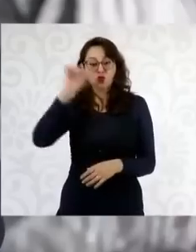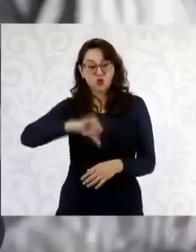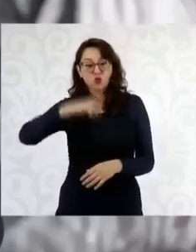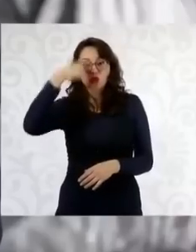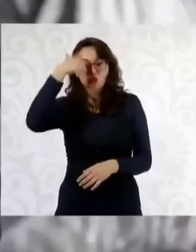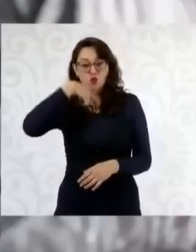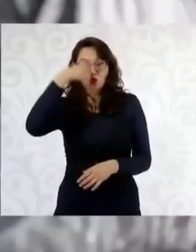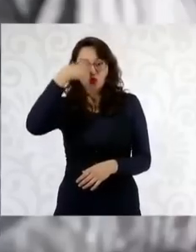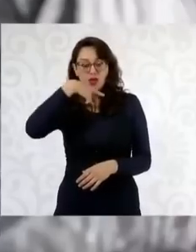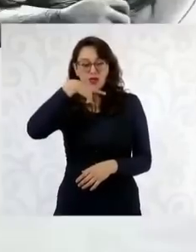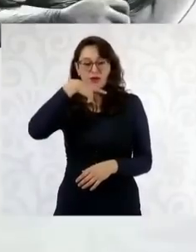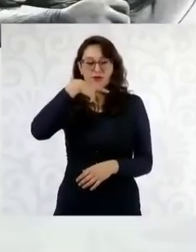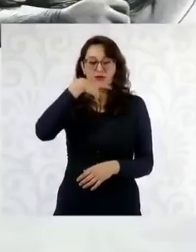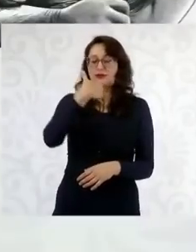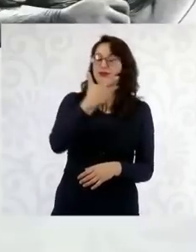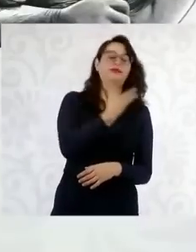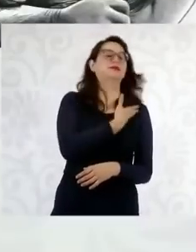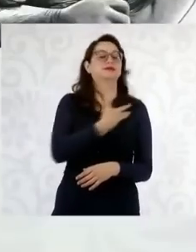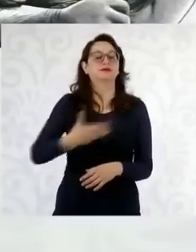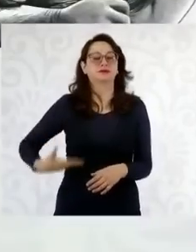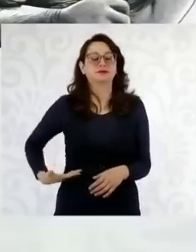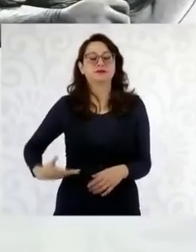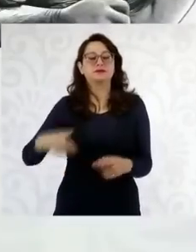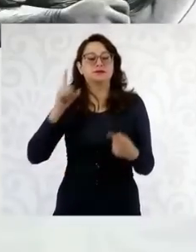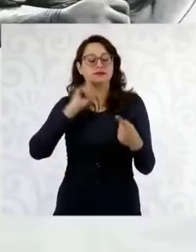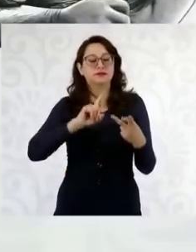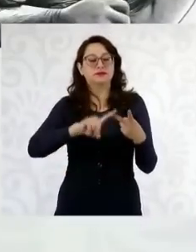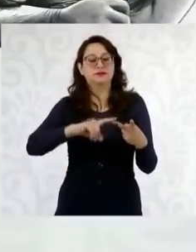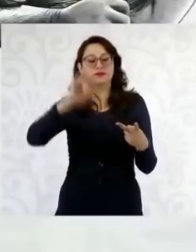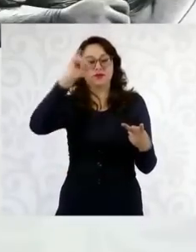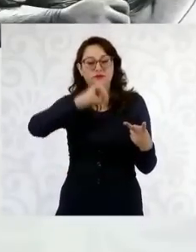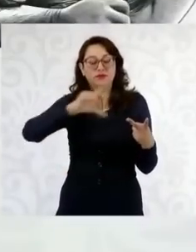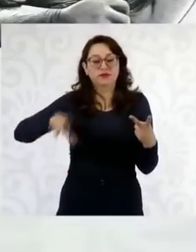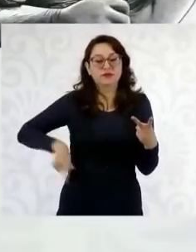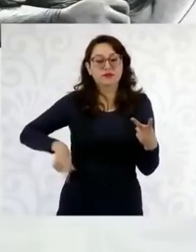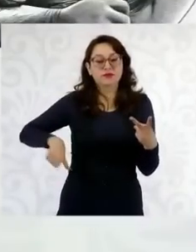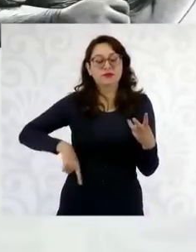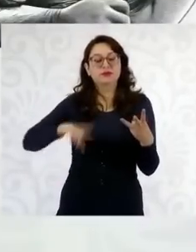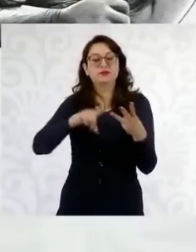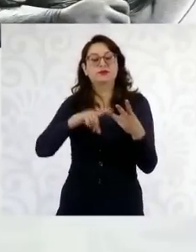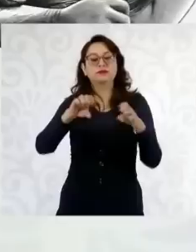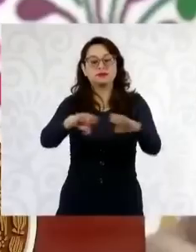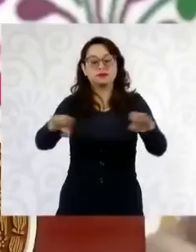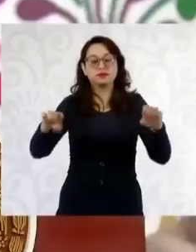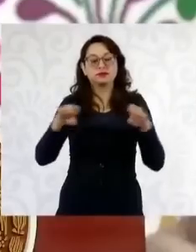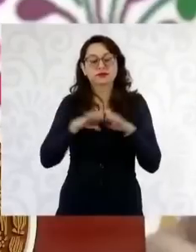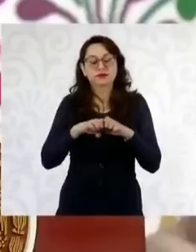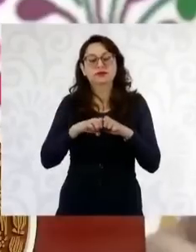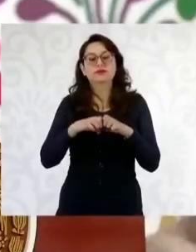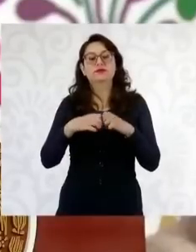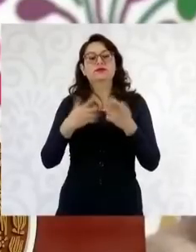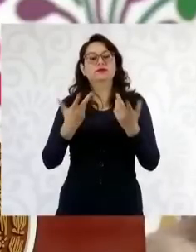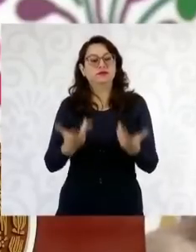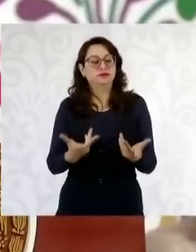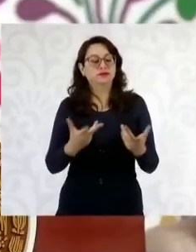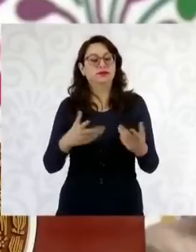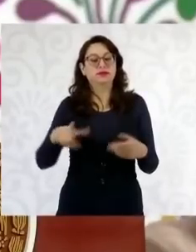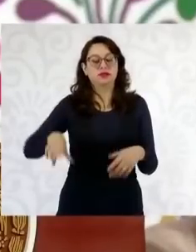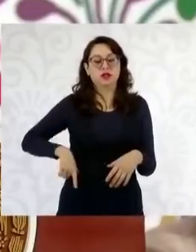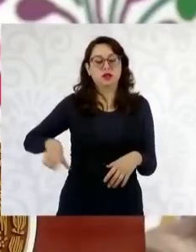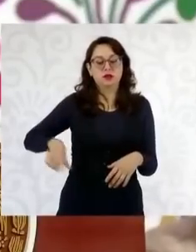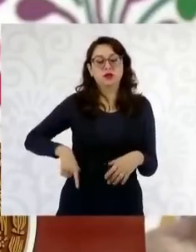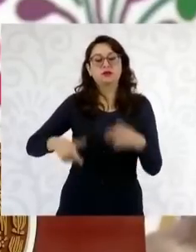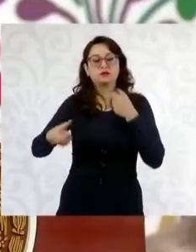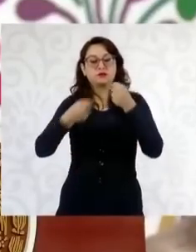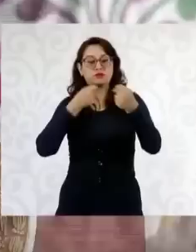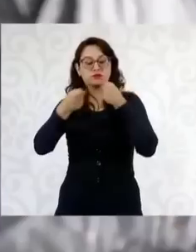la presidenta, con la jefa de gobierno, con miembros del gabinete, con los medios de comunicación, con